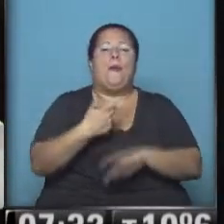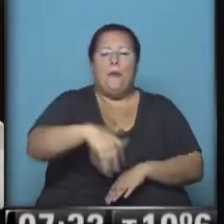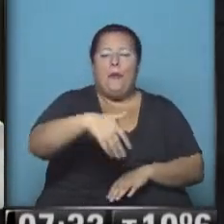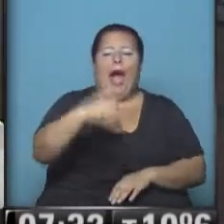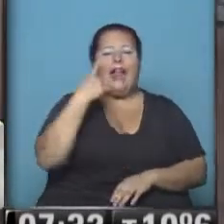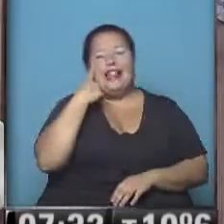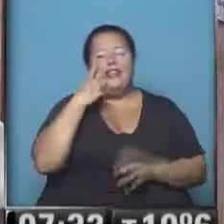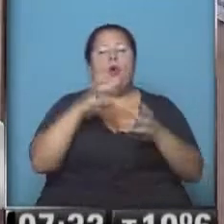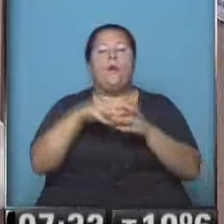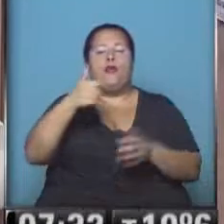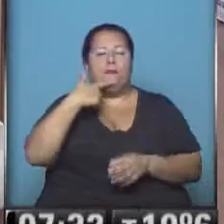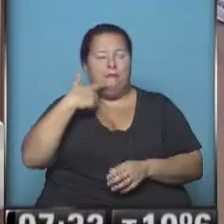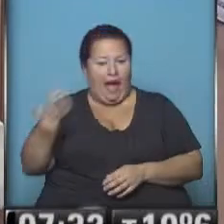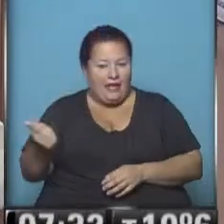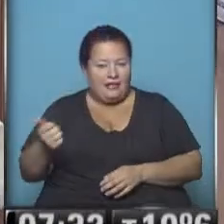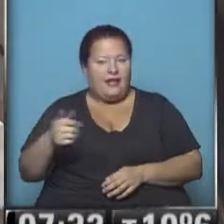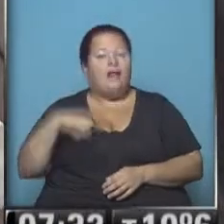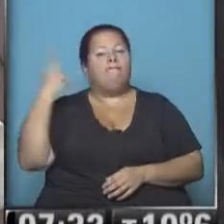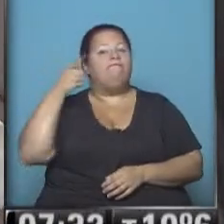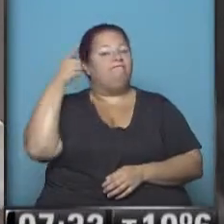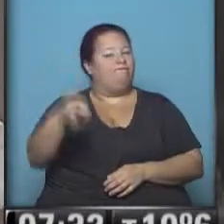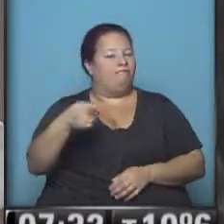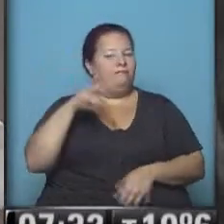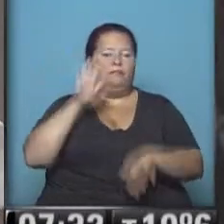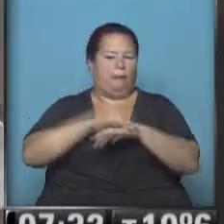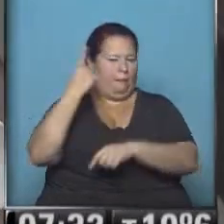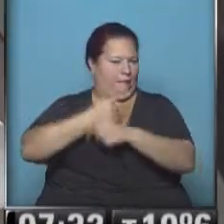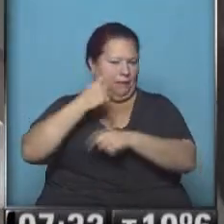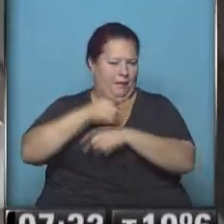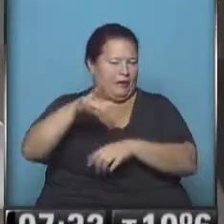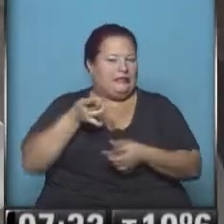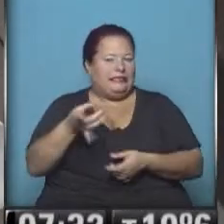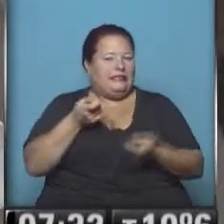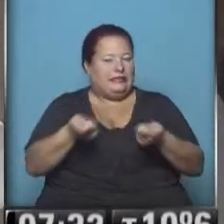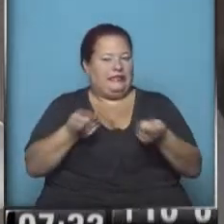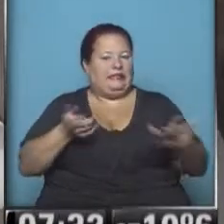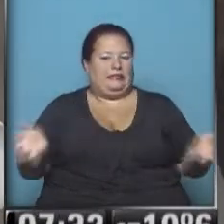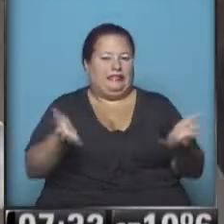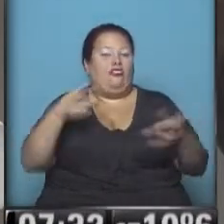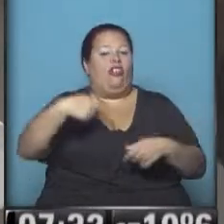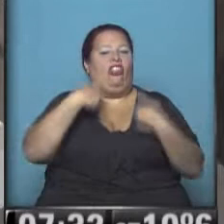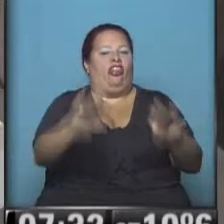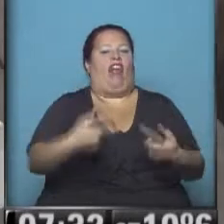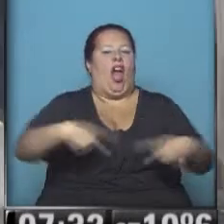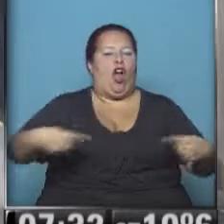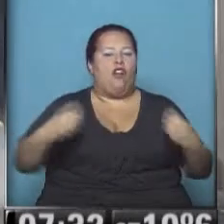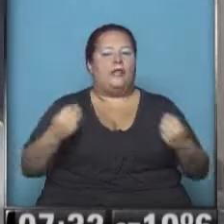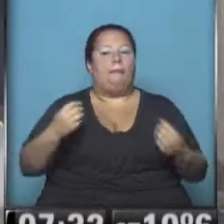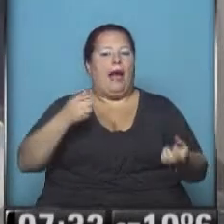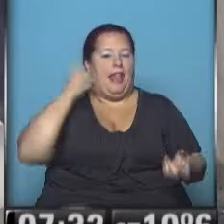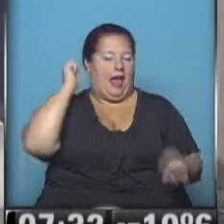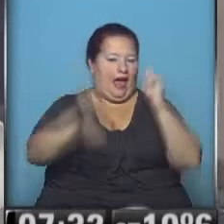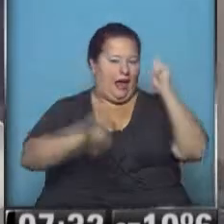el frente renovador a quien se sindica como principal instigador y proveedor de los elementos contundentes